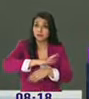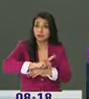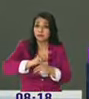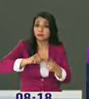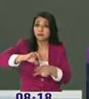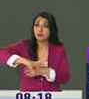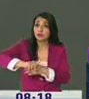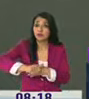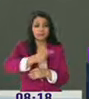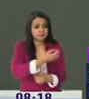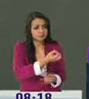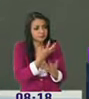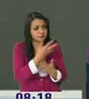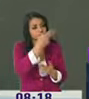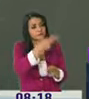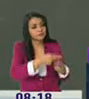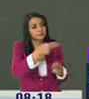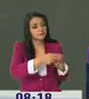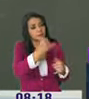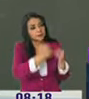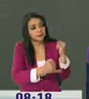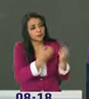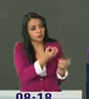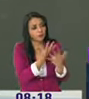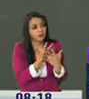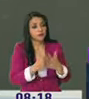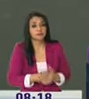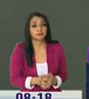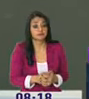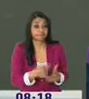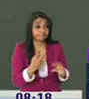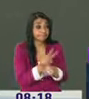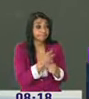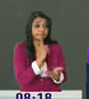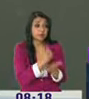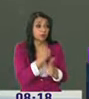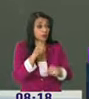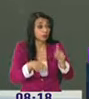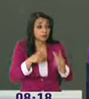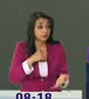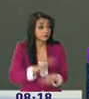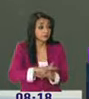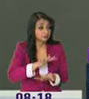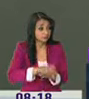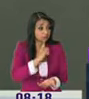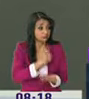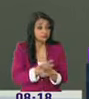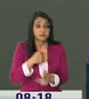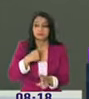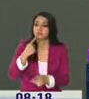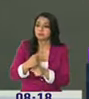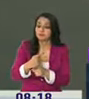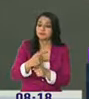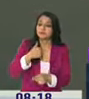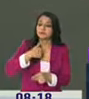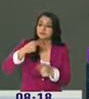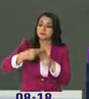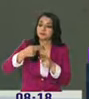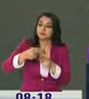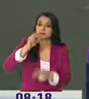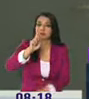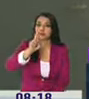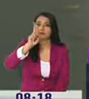¿no? Vecina, ayúdame con su nombre y apellido y cuénteme, realmente peligroso, ya no se puede estar tranquilo aquí. Yo soy Ruth Correa.